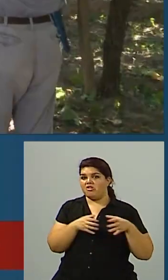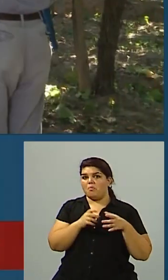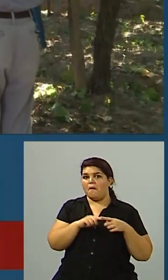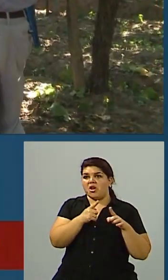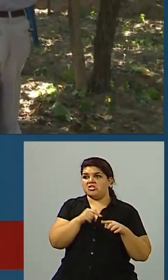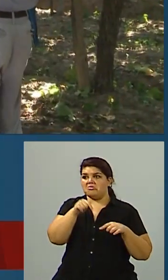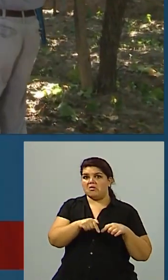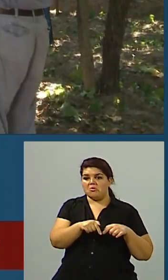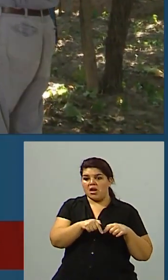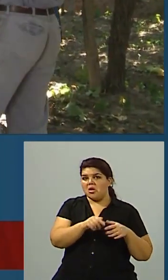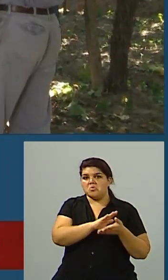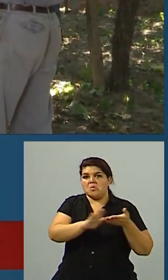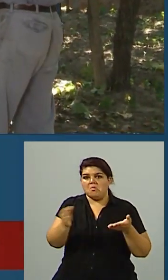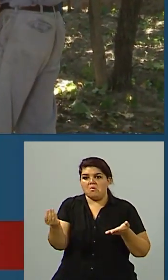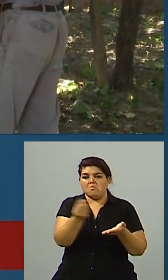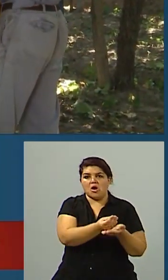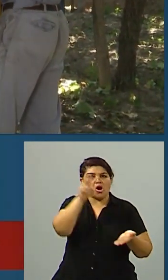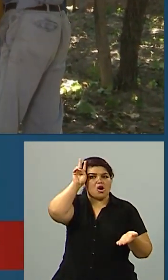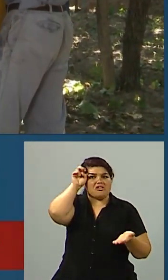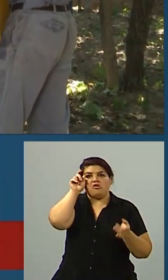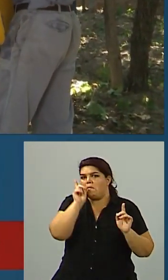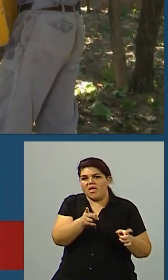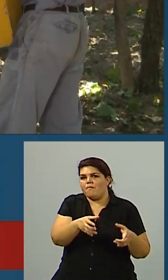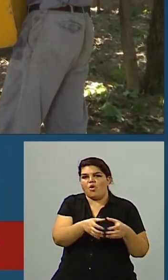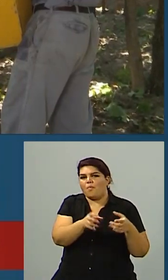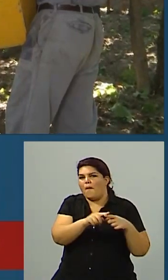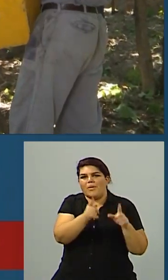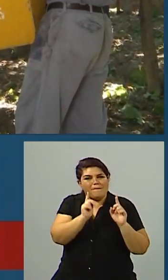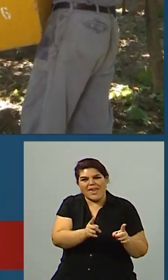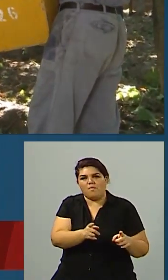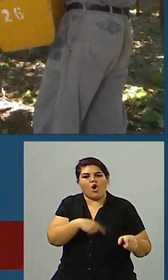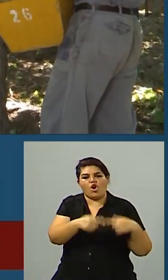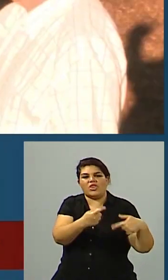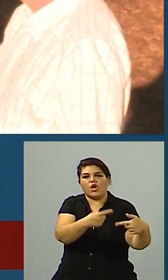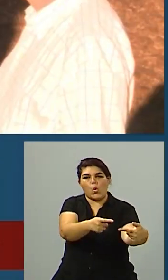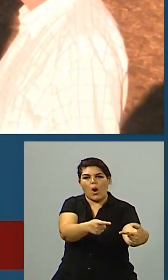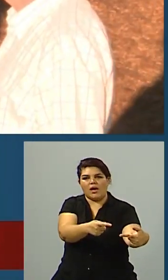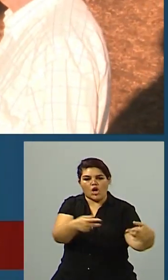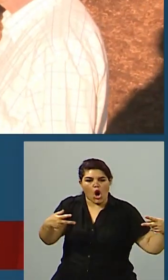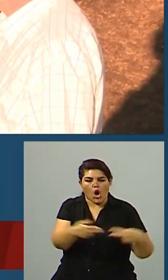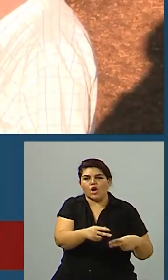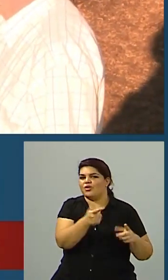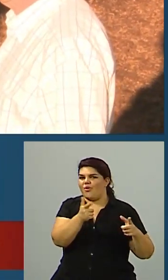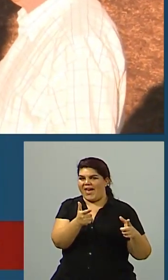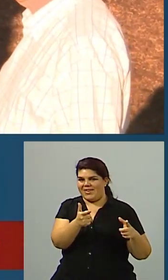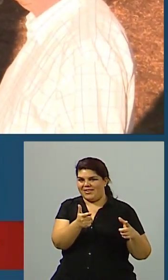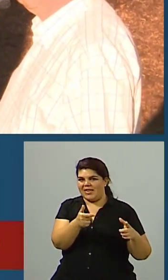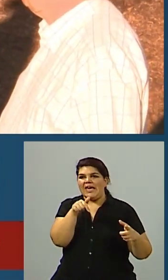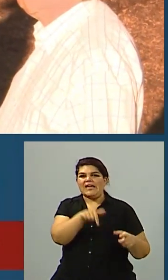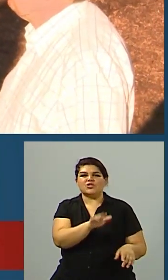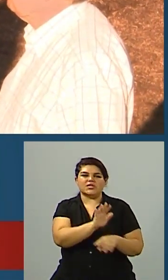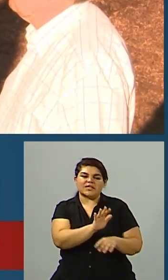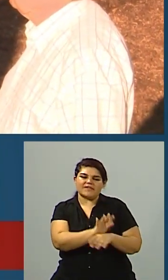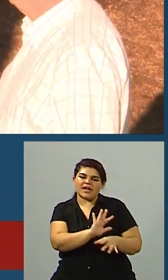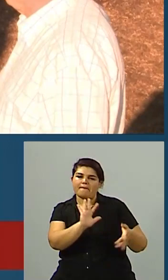también estuvo al frente de Alfredo Cornejo. Y eso nos depara quizás saber cómo movernos